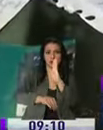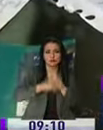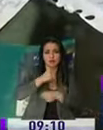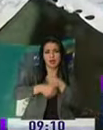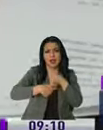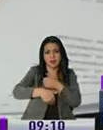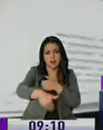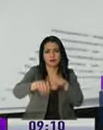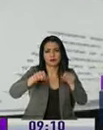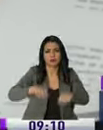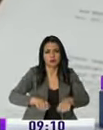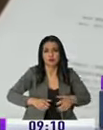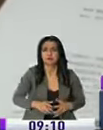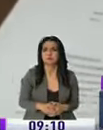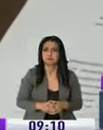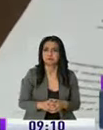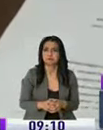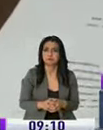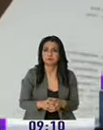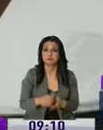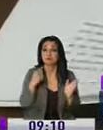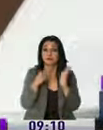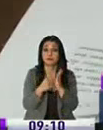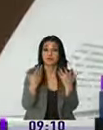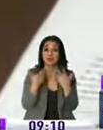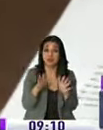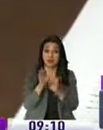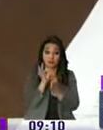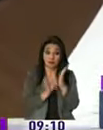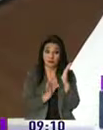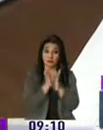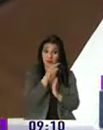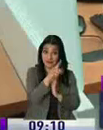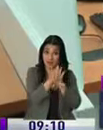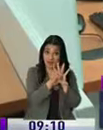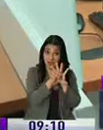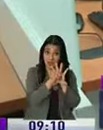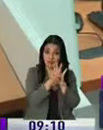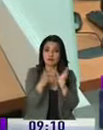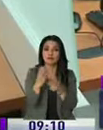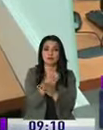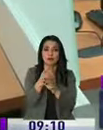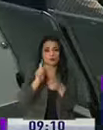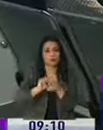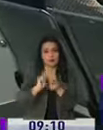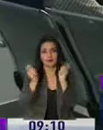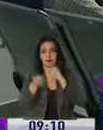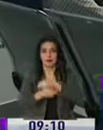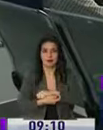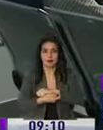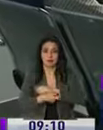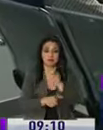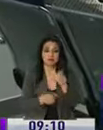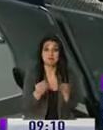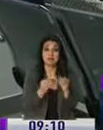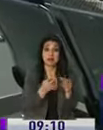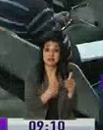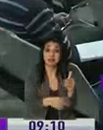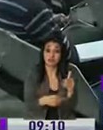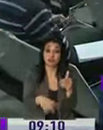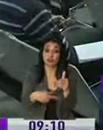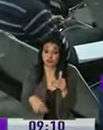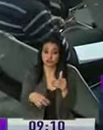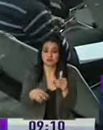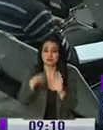año declarado. Se establece que una vez que se ha aprobado el proyecto, las personas naturales con mayor carga familiar